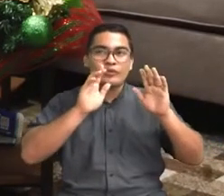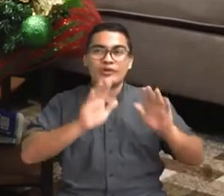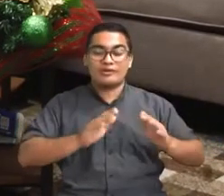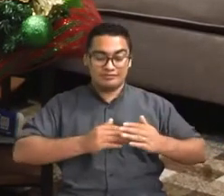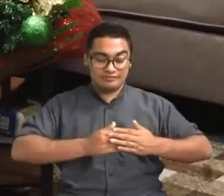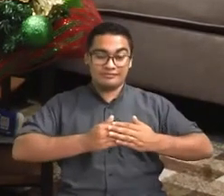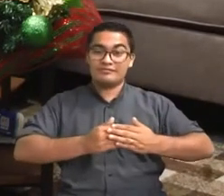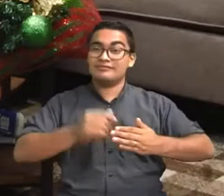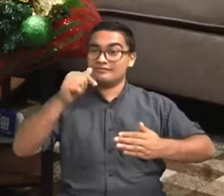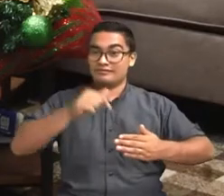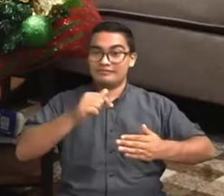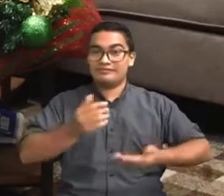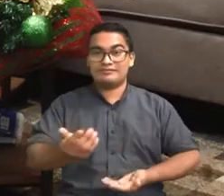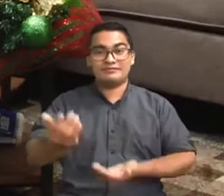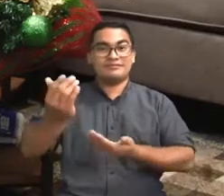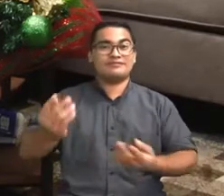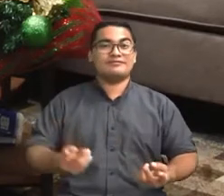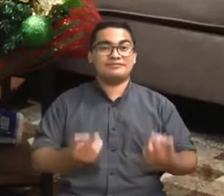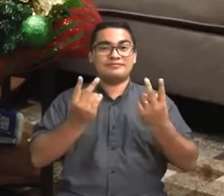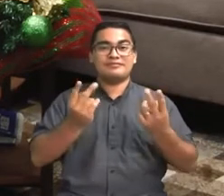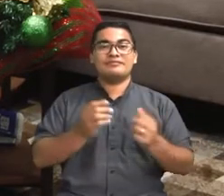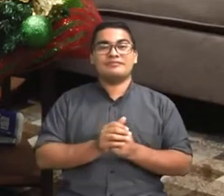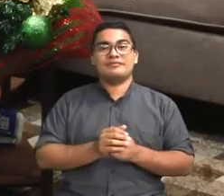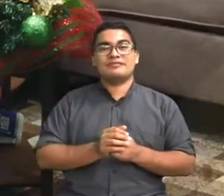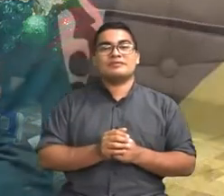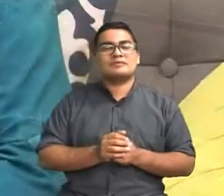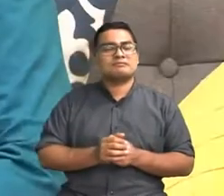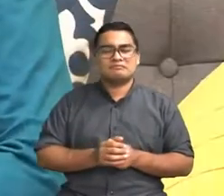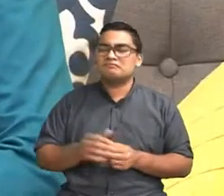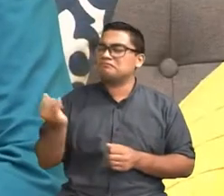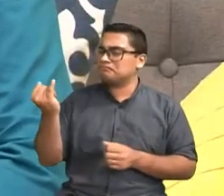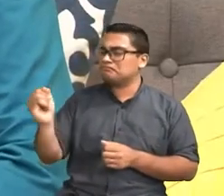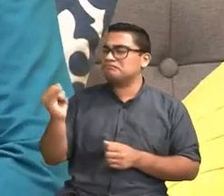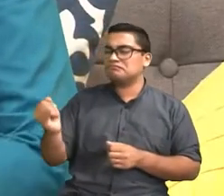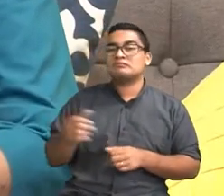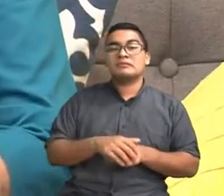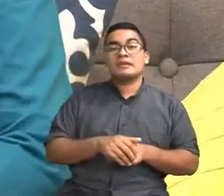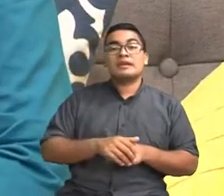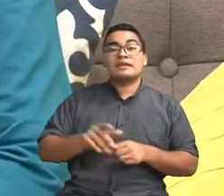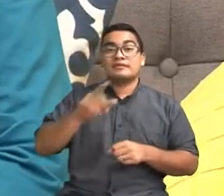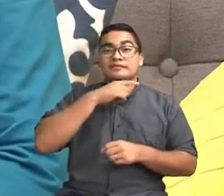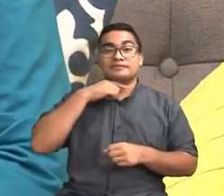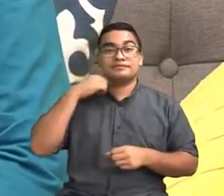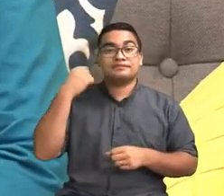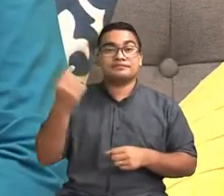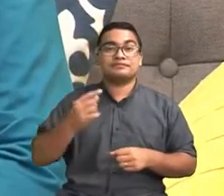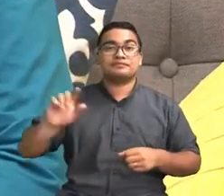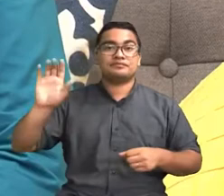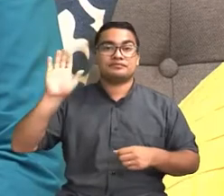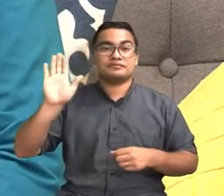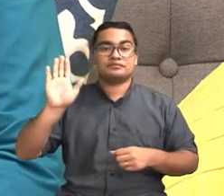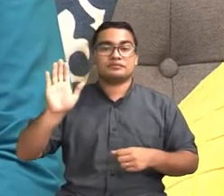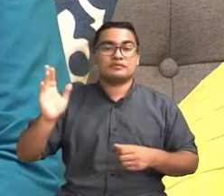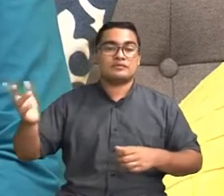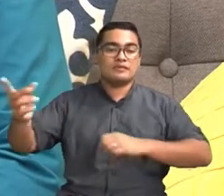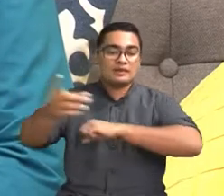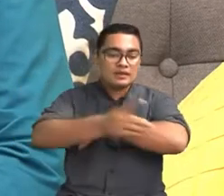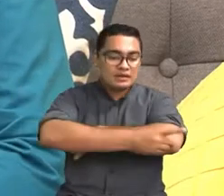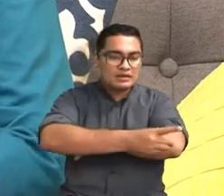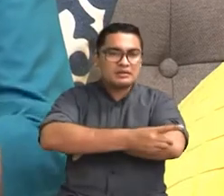sí. Ha sido un compromiso de nuestro gobierno, el comandante Aníbal, de la compañera Rosario, de